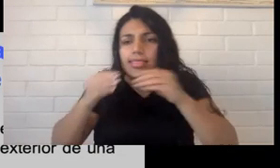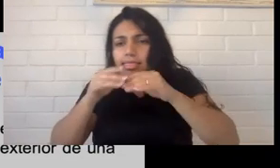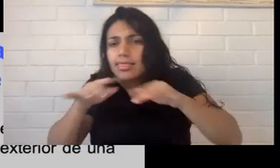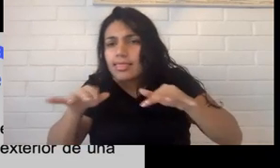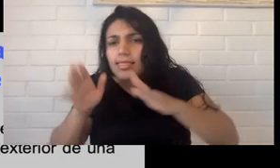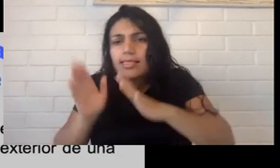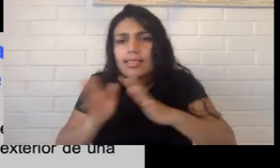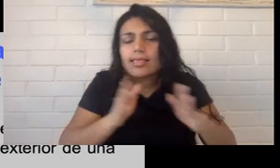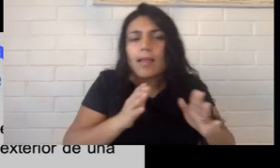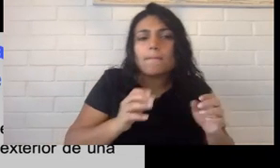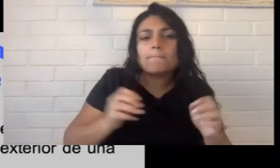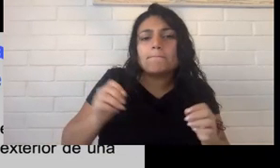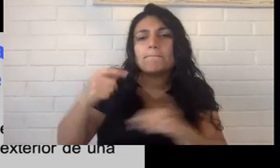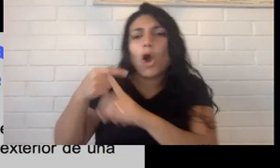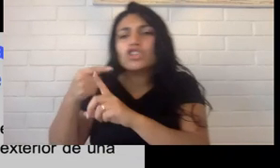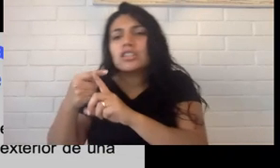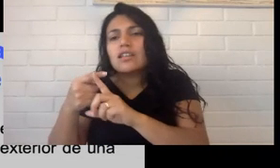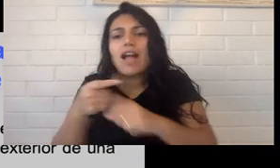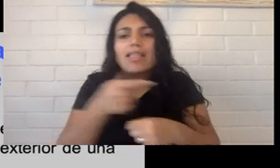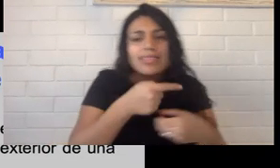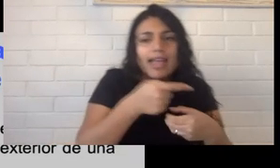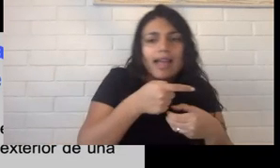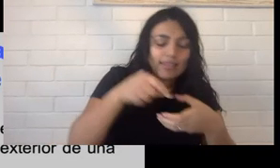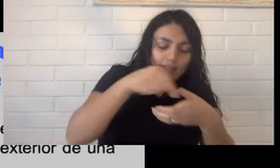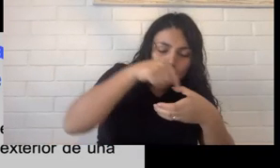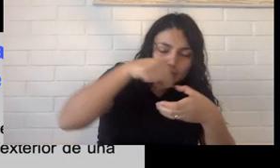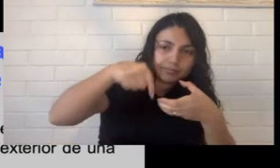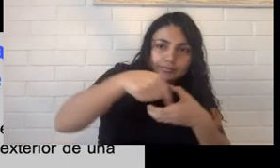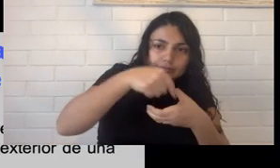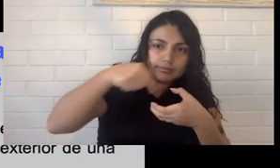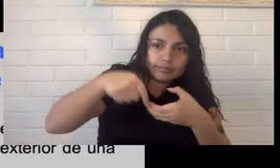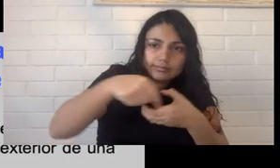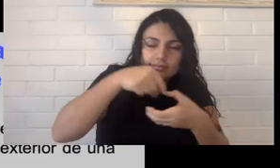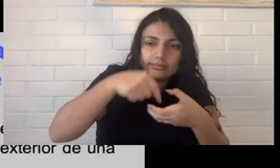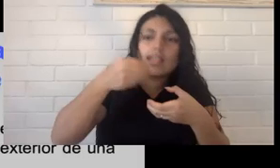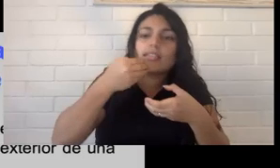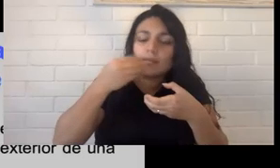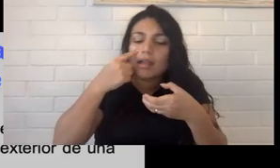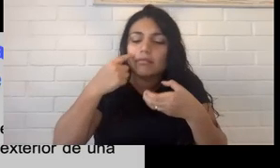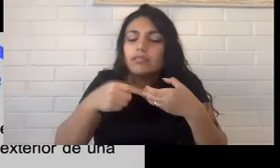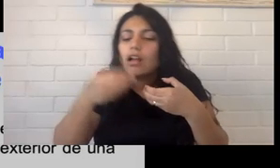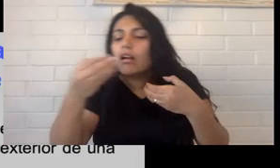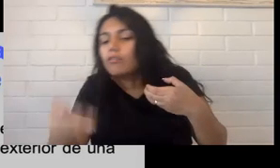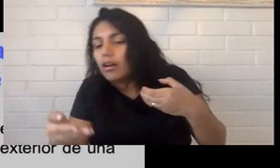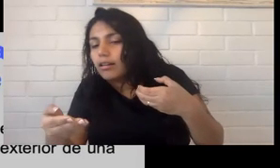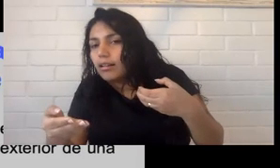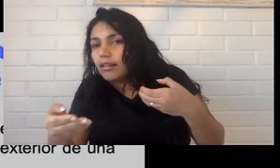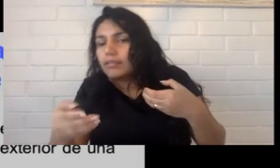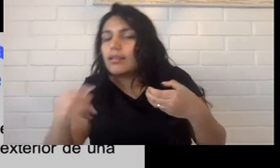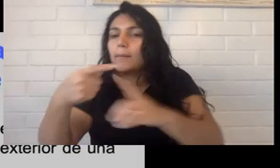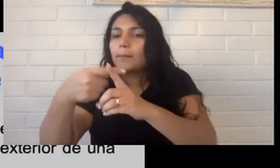de cargas positivas y negativas en el interior de la célula, medio intracelular, respecto al medio